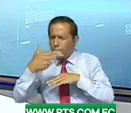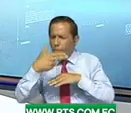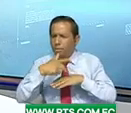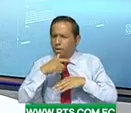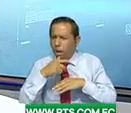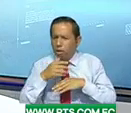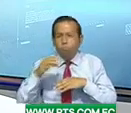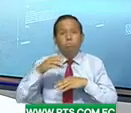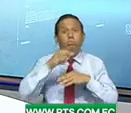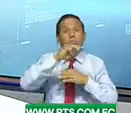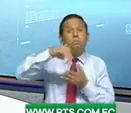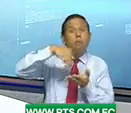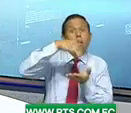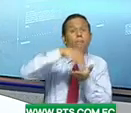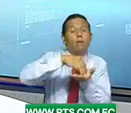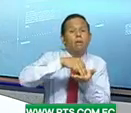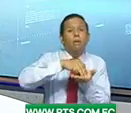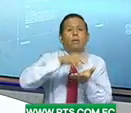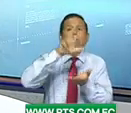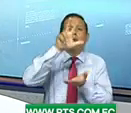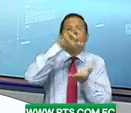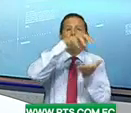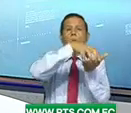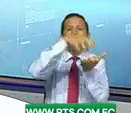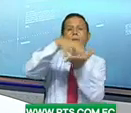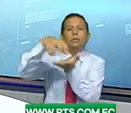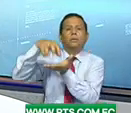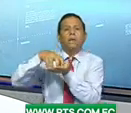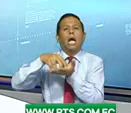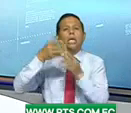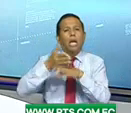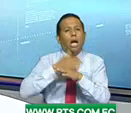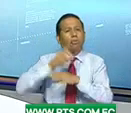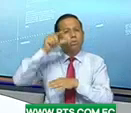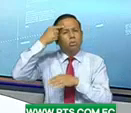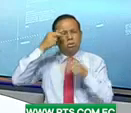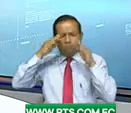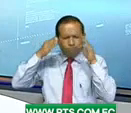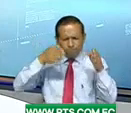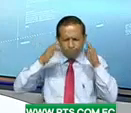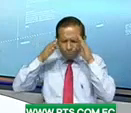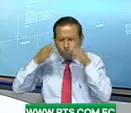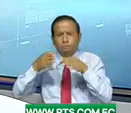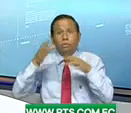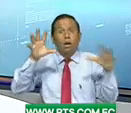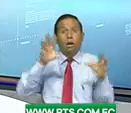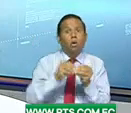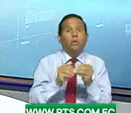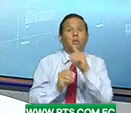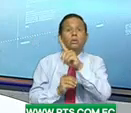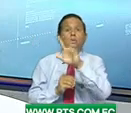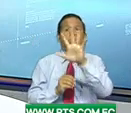en estado de excepción y registra 152 asesinatos en lo que va del año.